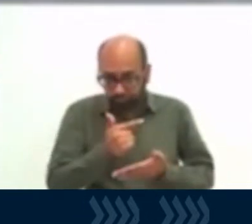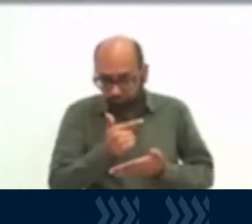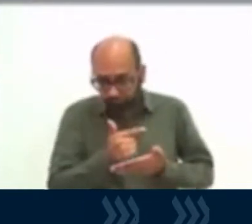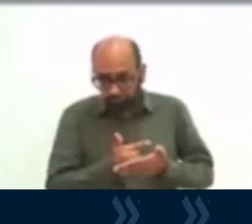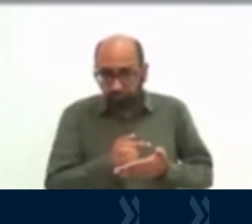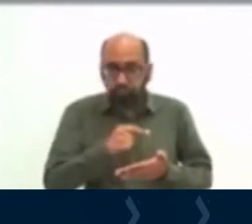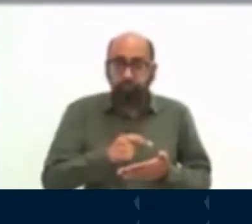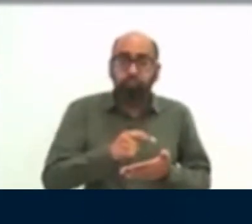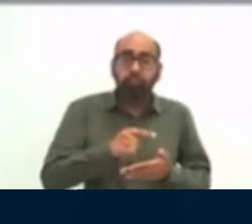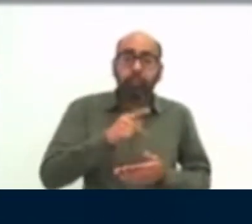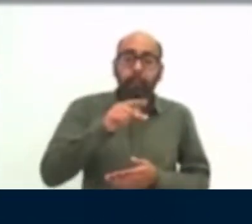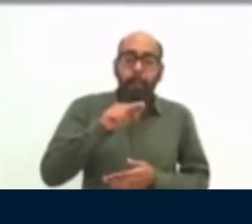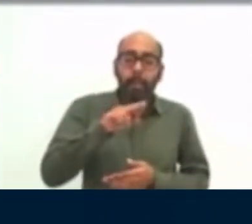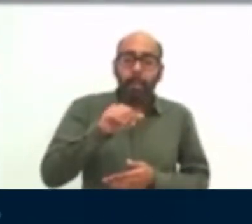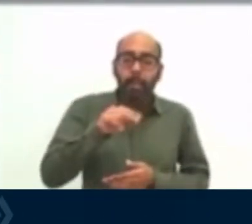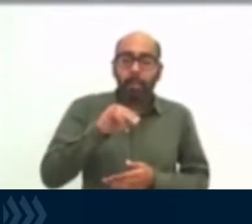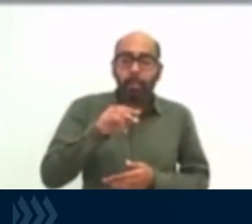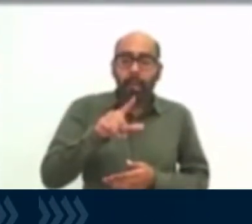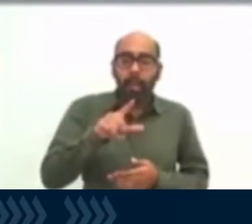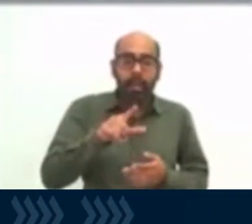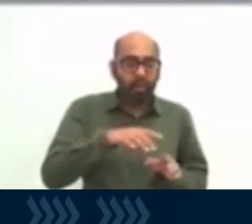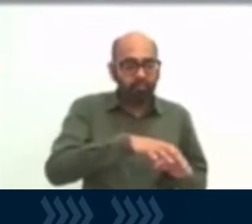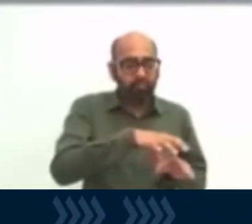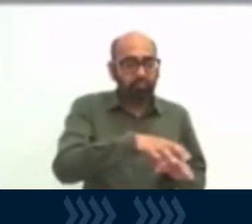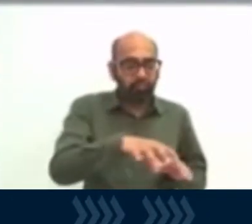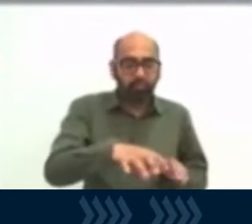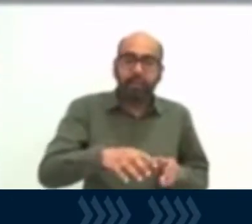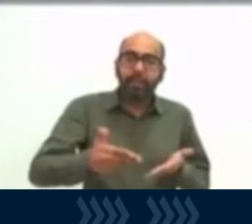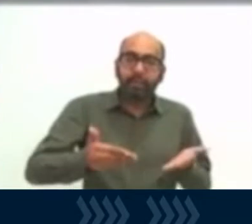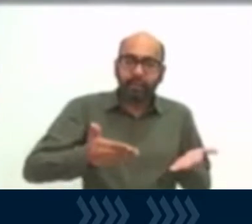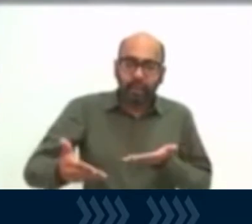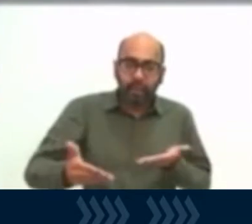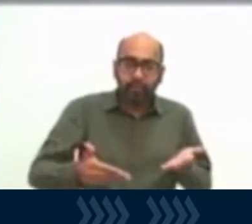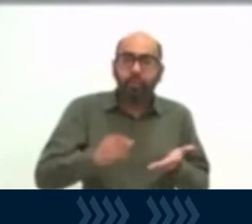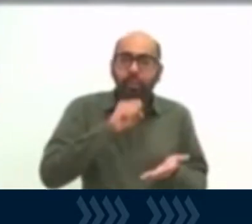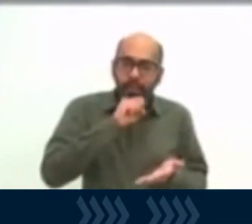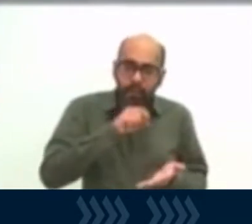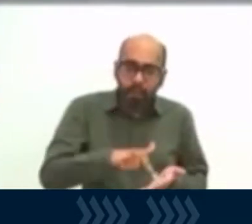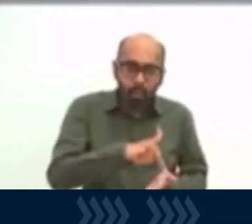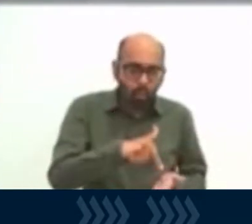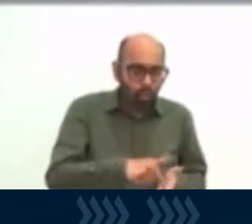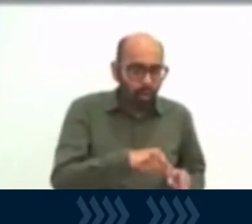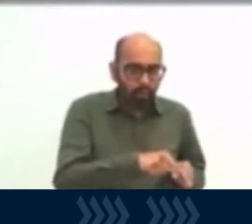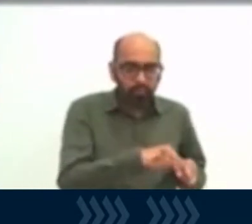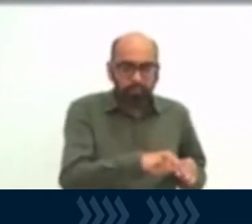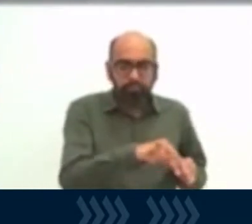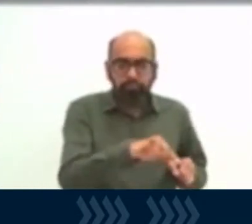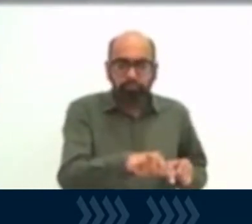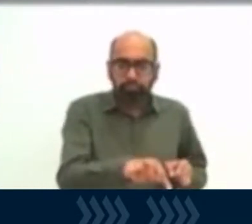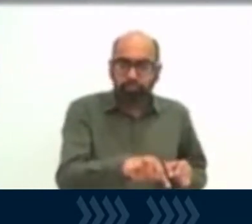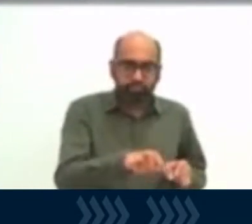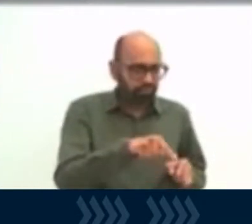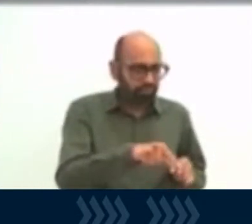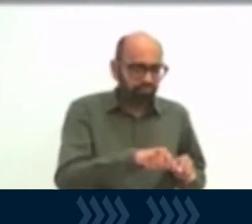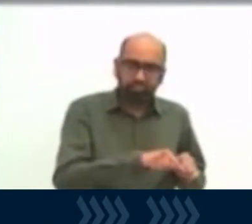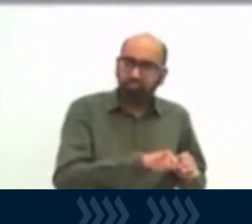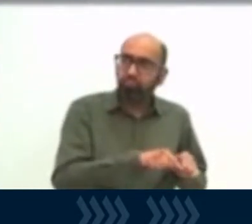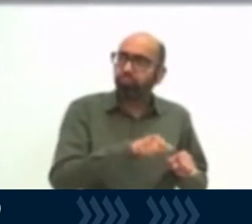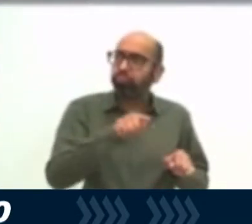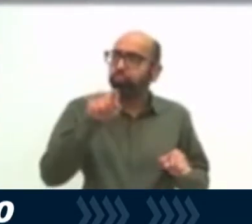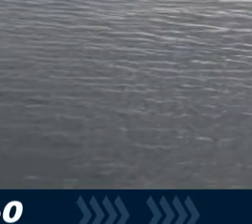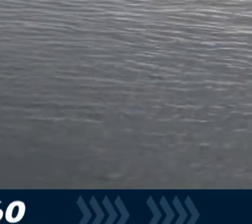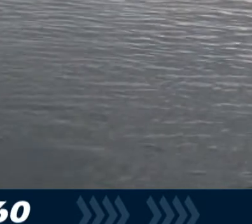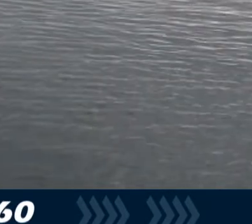terminal intermodal y área de servicios que tendrá una conectividad directa con el